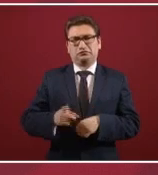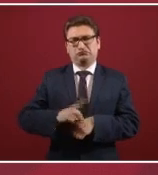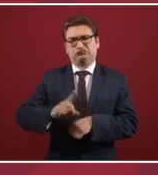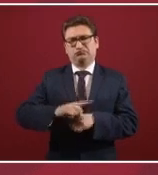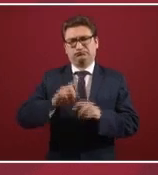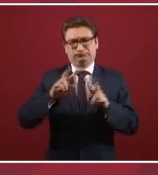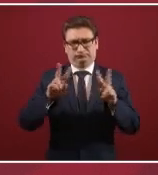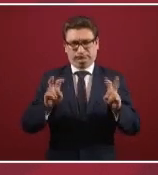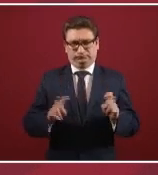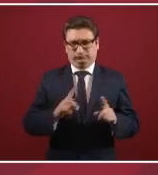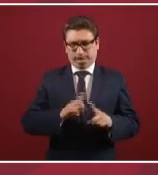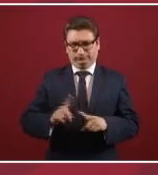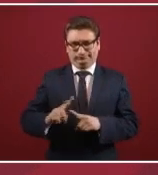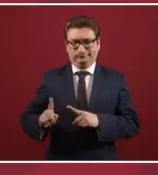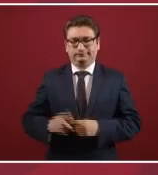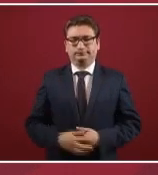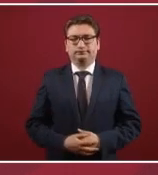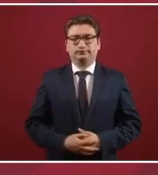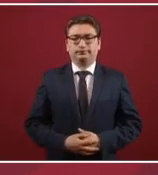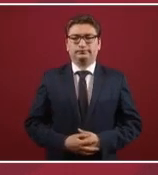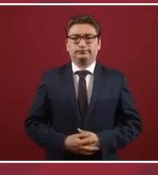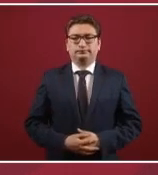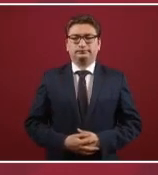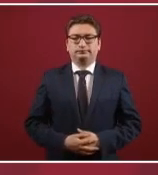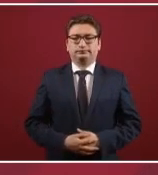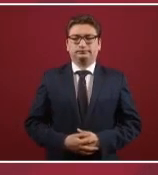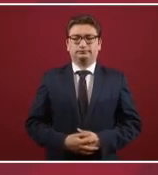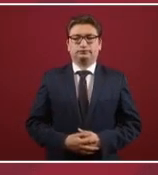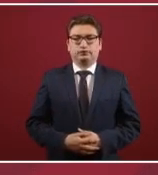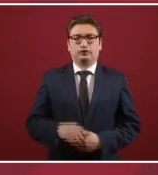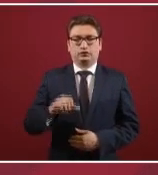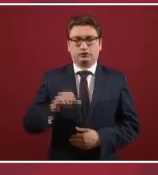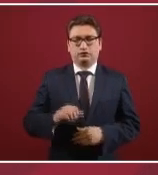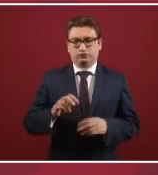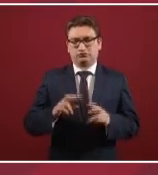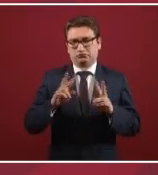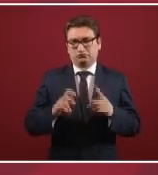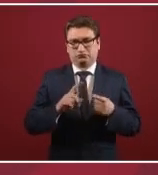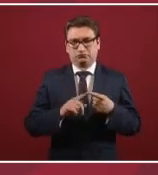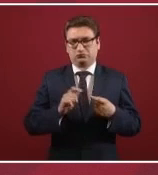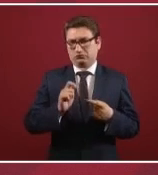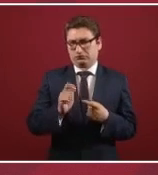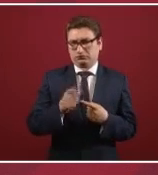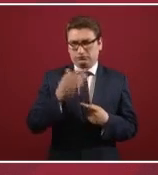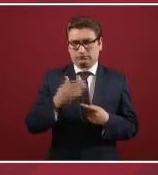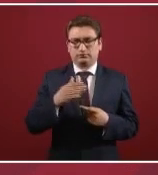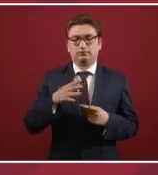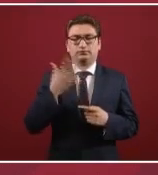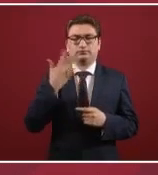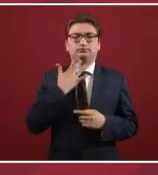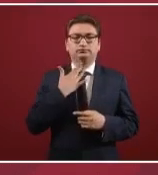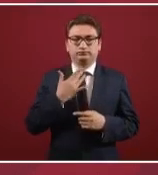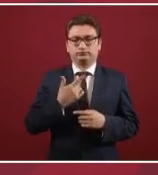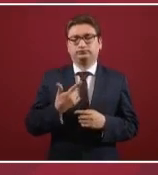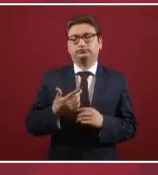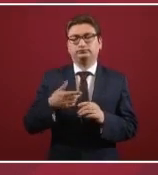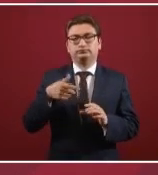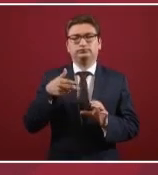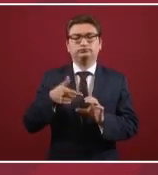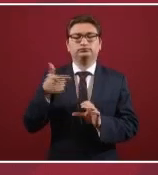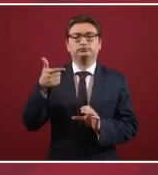a e informar sobre el quién es quién en los precios ricardo sheffield